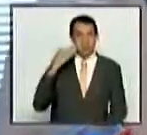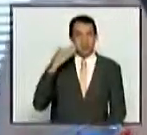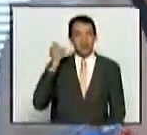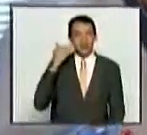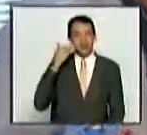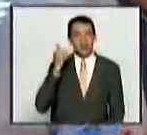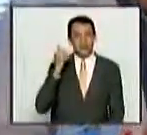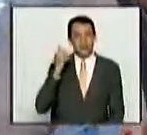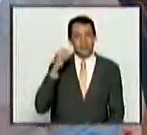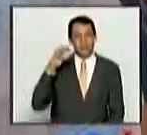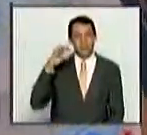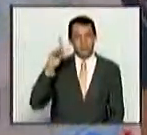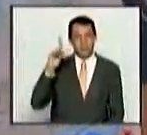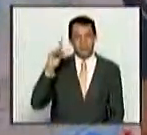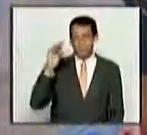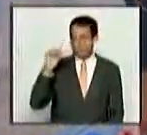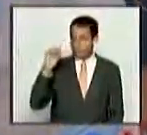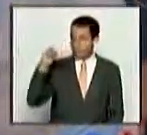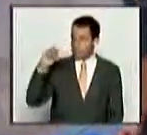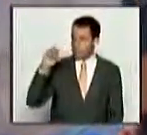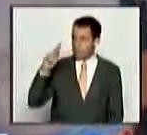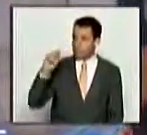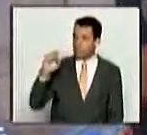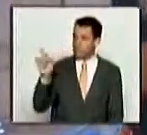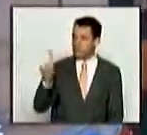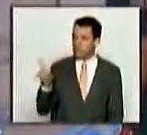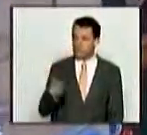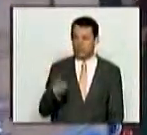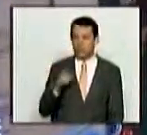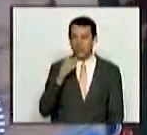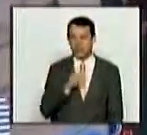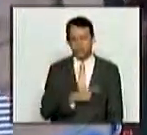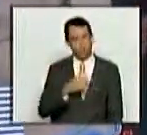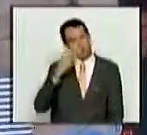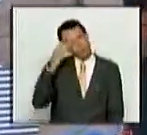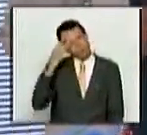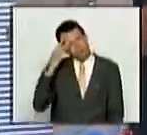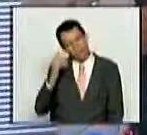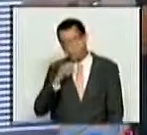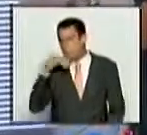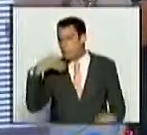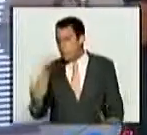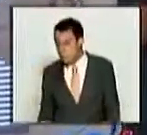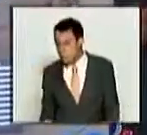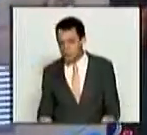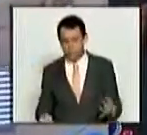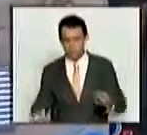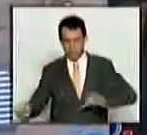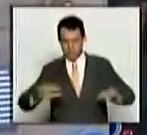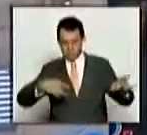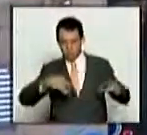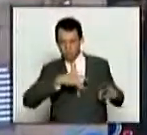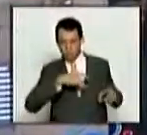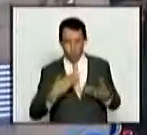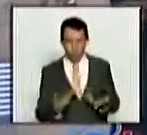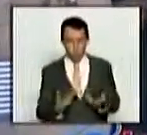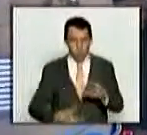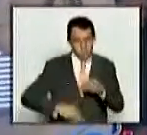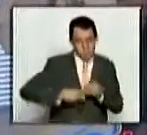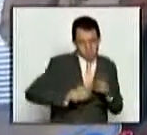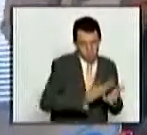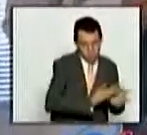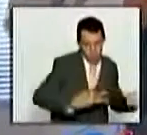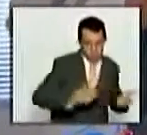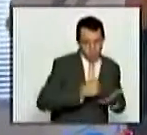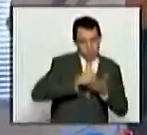Manizales, la doctora Damaris Valencia, y yo le decía, ¿y usted por qué se dedicó a hacer terapia neural y a hacer manejos complementarios como los